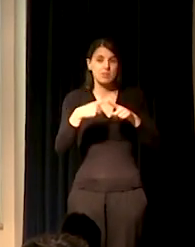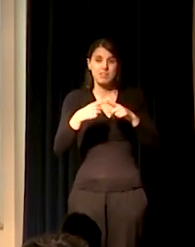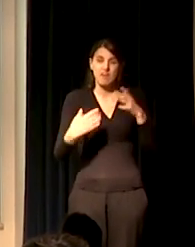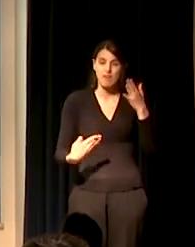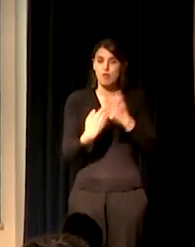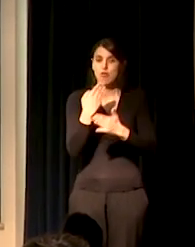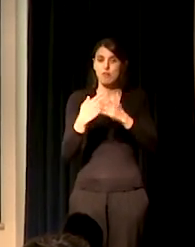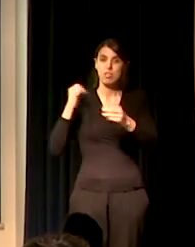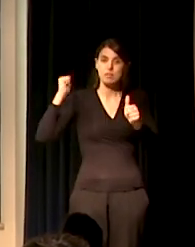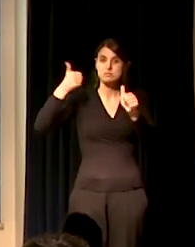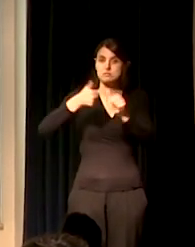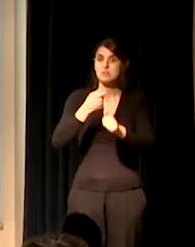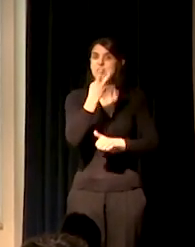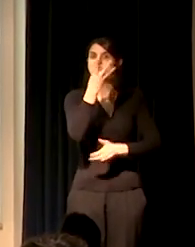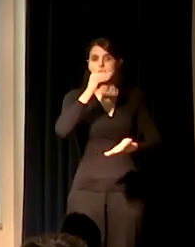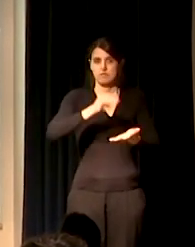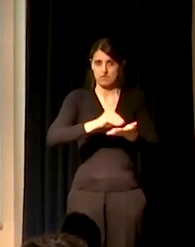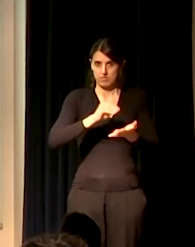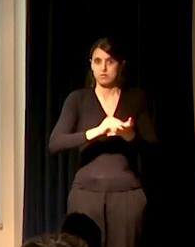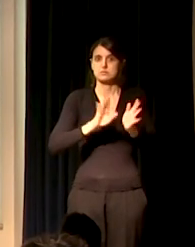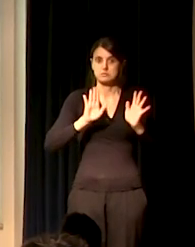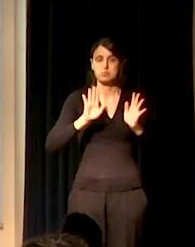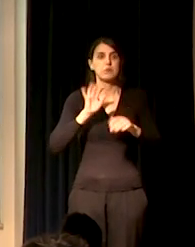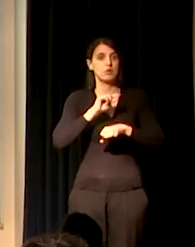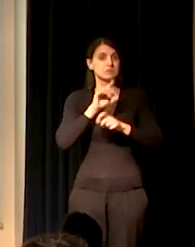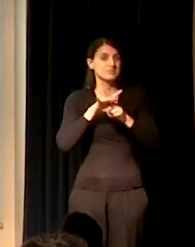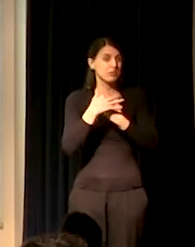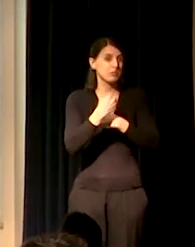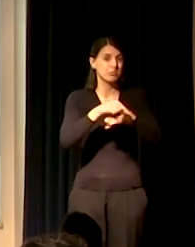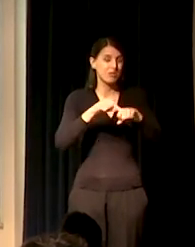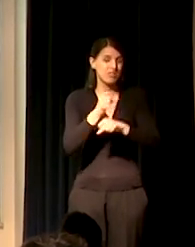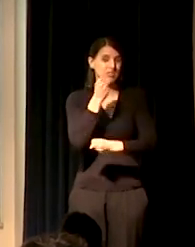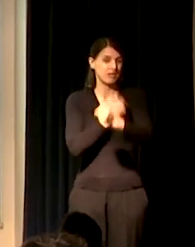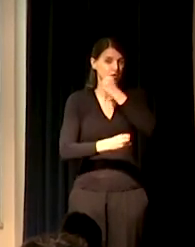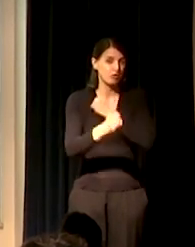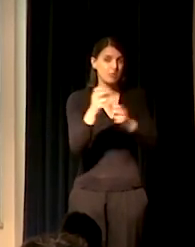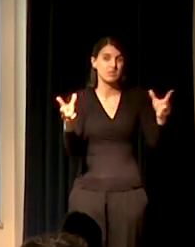14 veces en la situación política, económica, social,